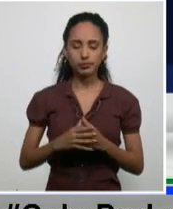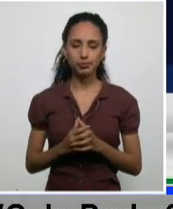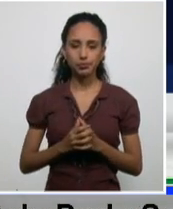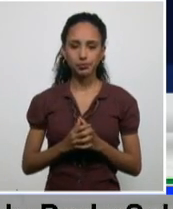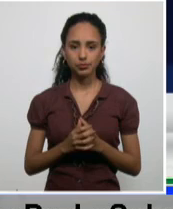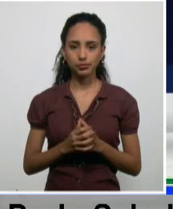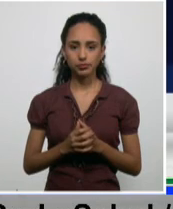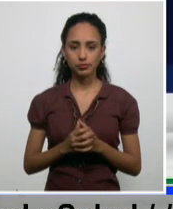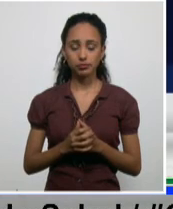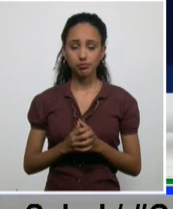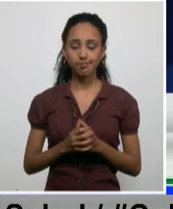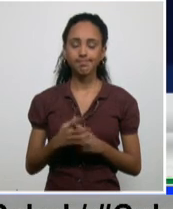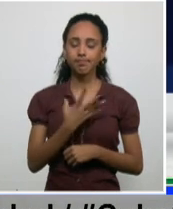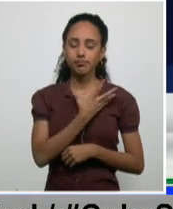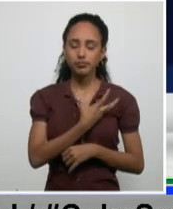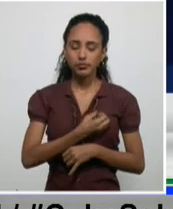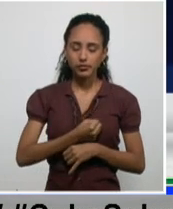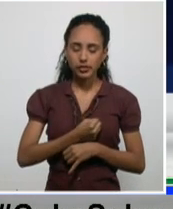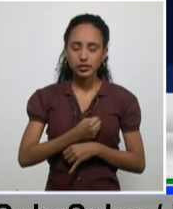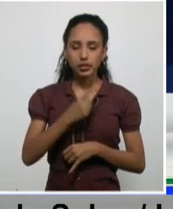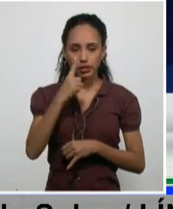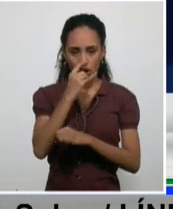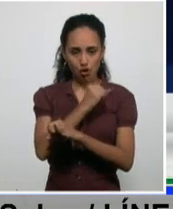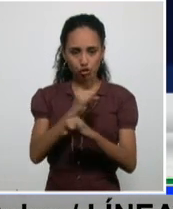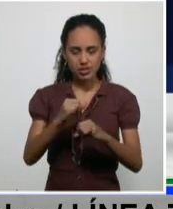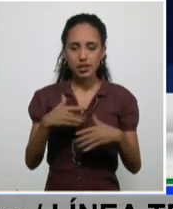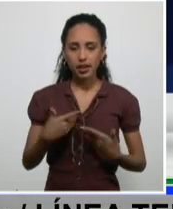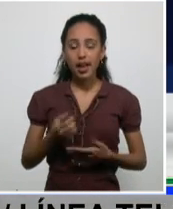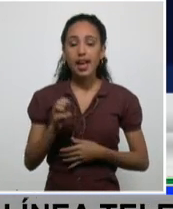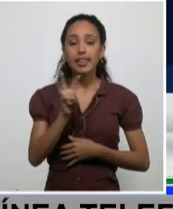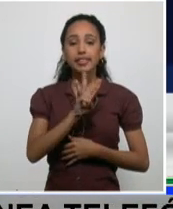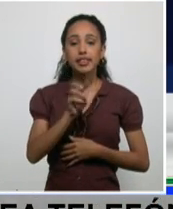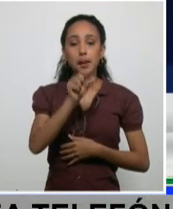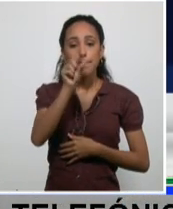la desagradable noticia de informar que 3 personas